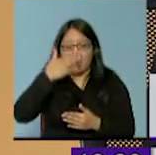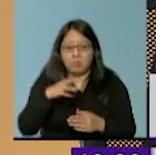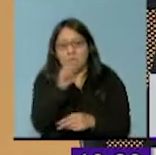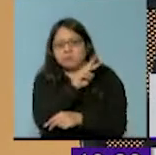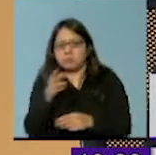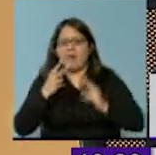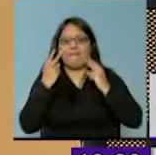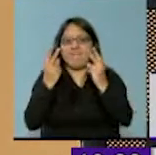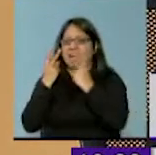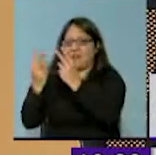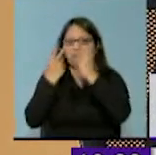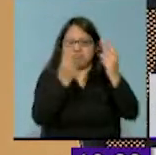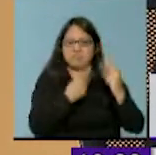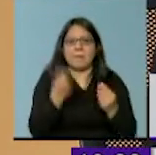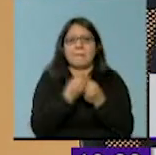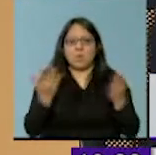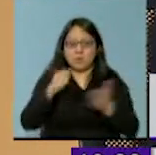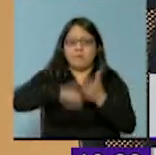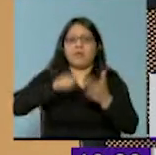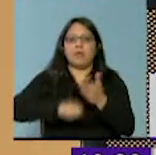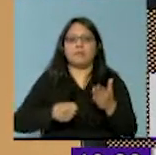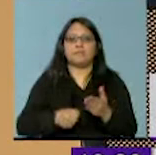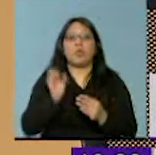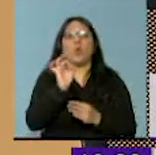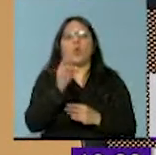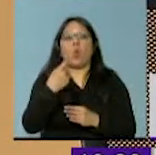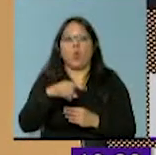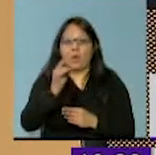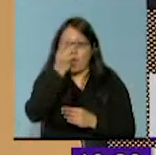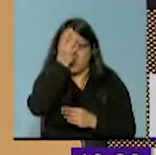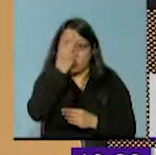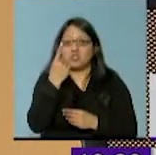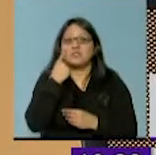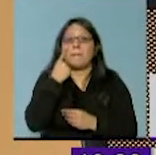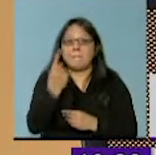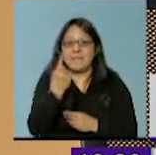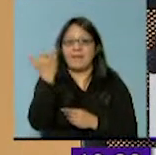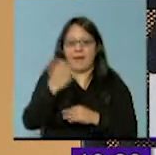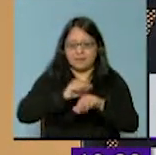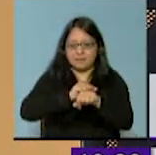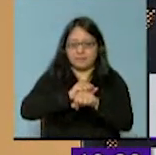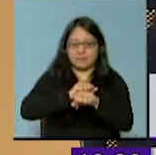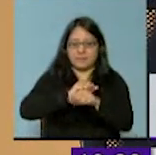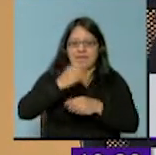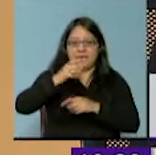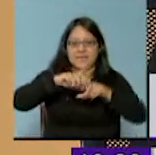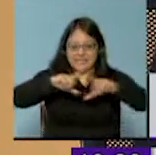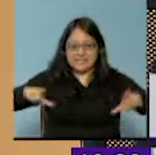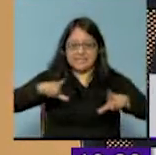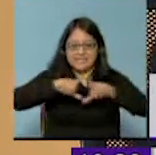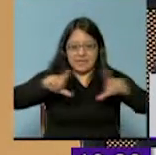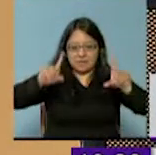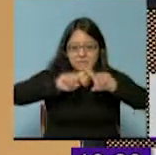resto de la provincia, 18.000 inscriptos, de los cuales 12.000 tenían el certificado de negatividad, luego del entrecruzamiento de los datos